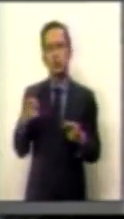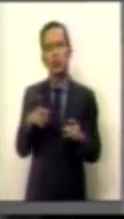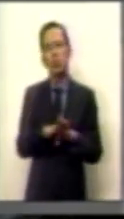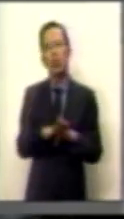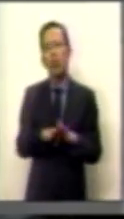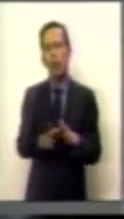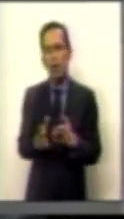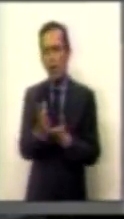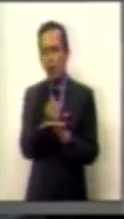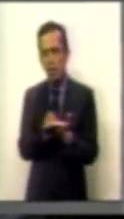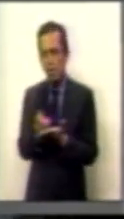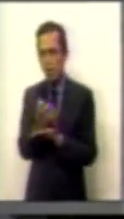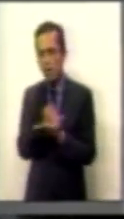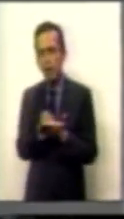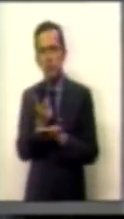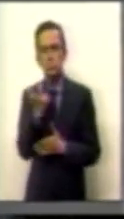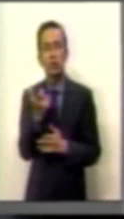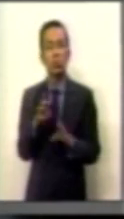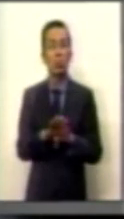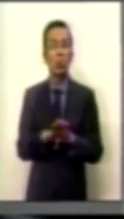préstamo de dinero.